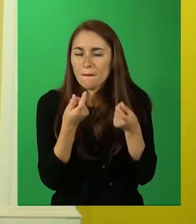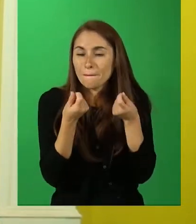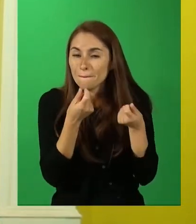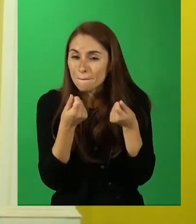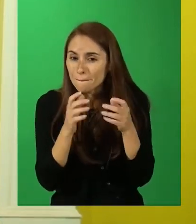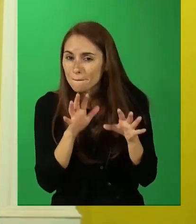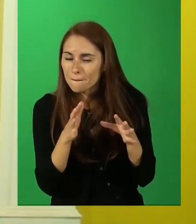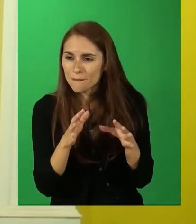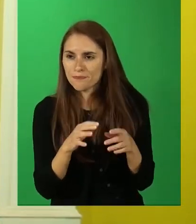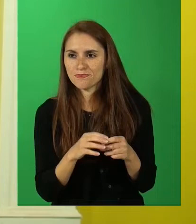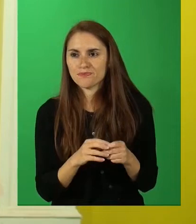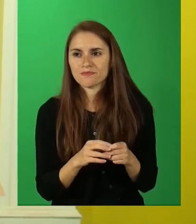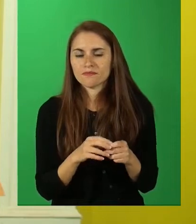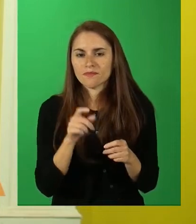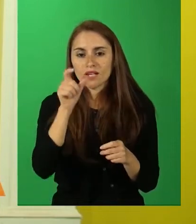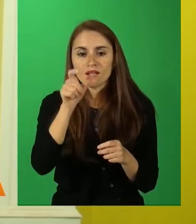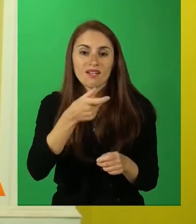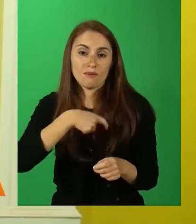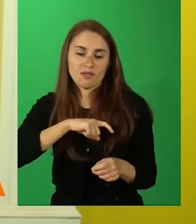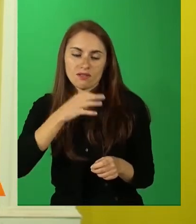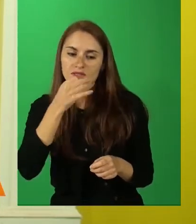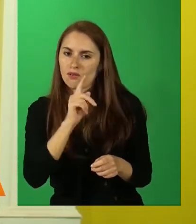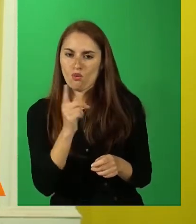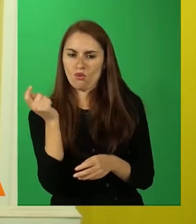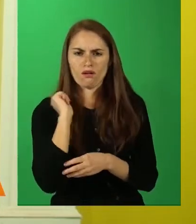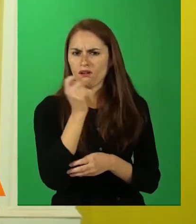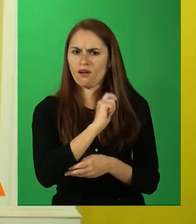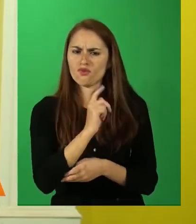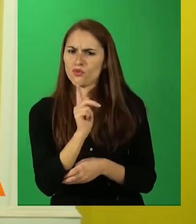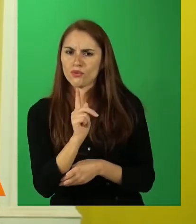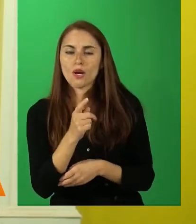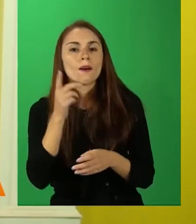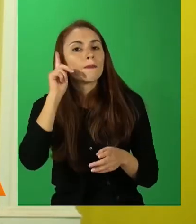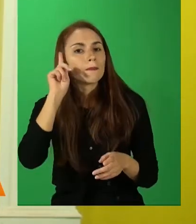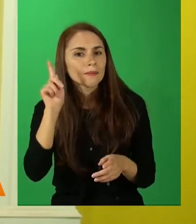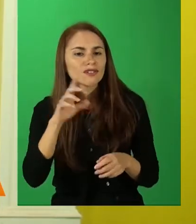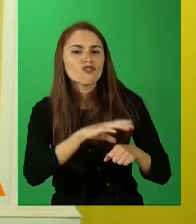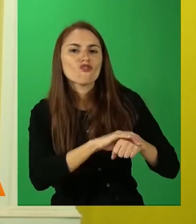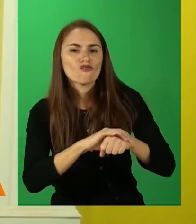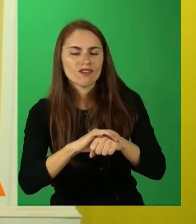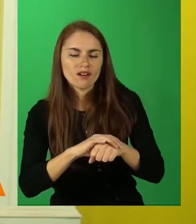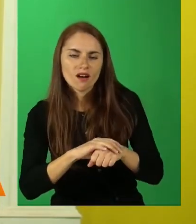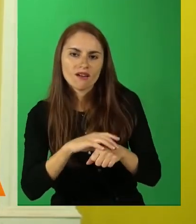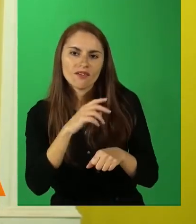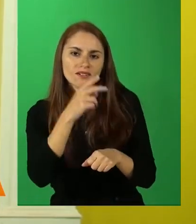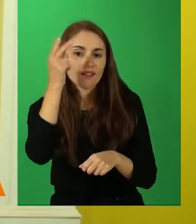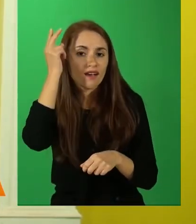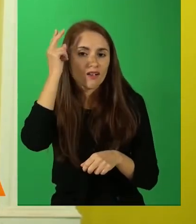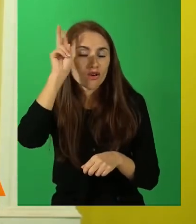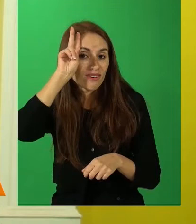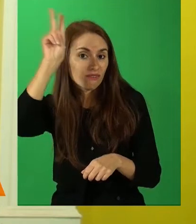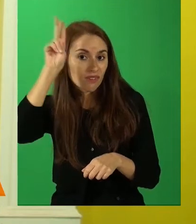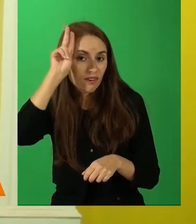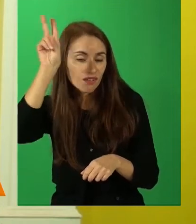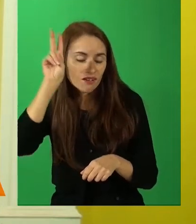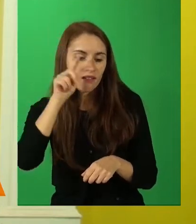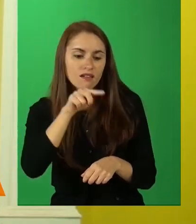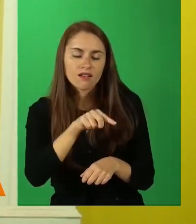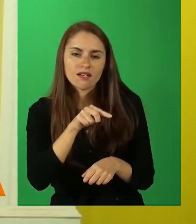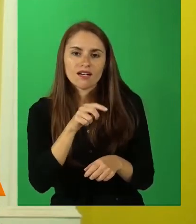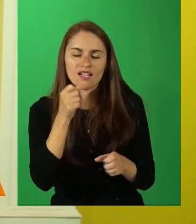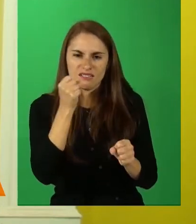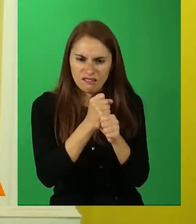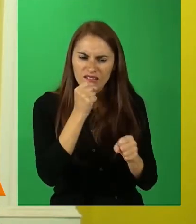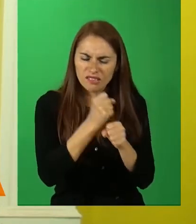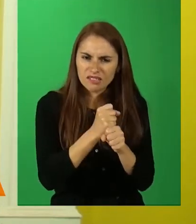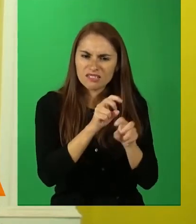harto, donde los indígenas son obligados a trabajar en las minas, en los campos,